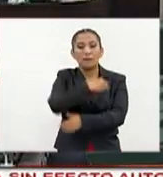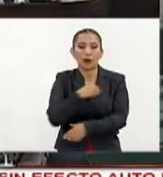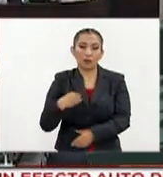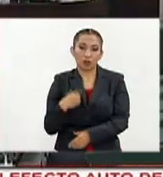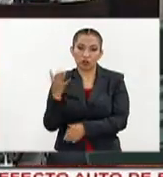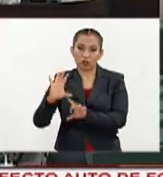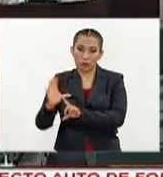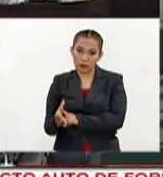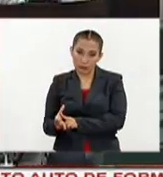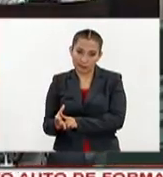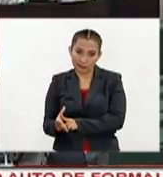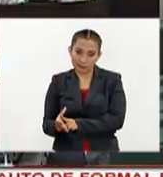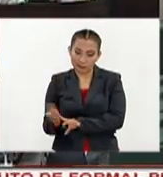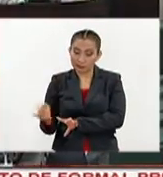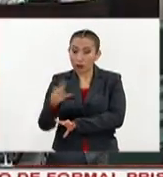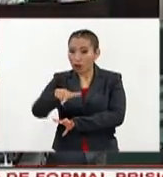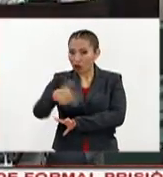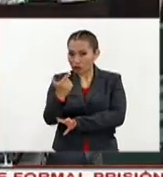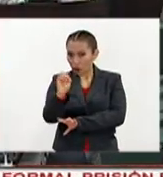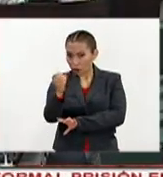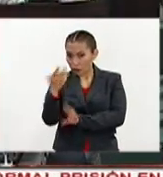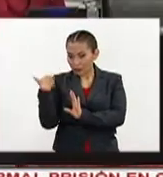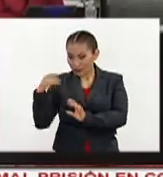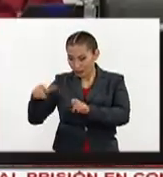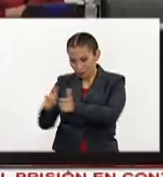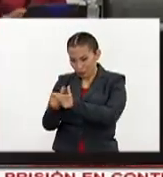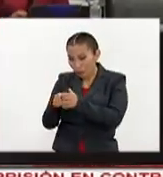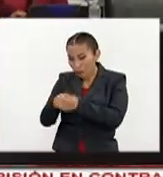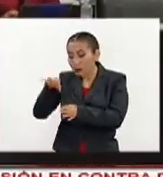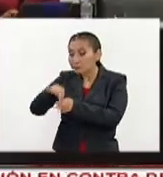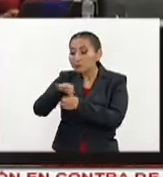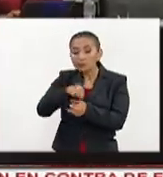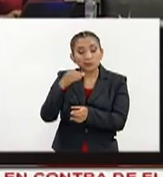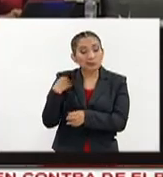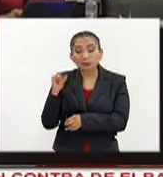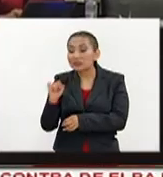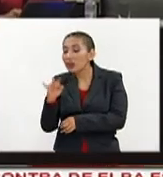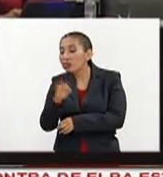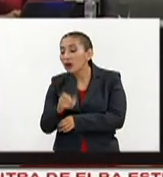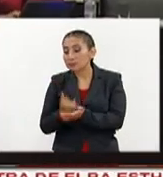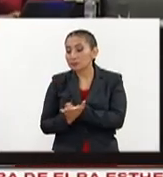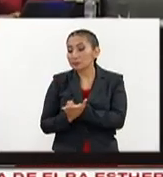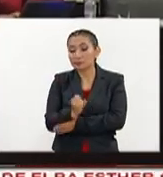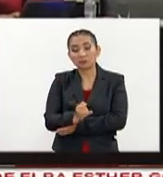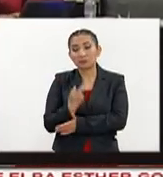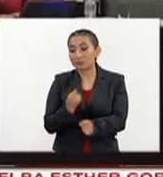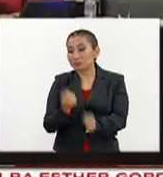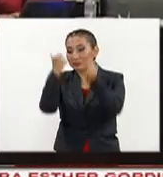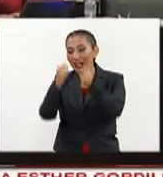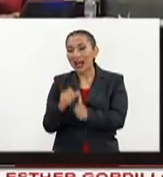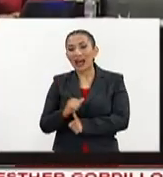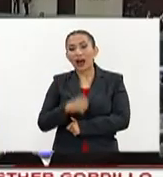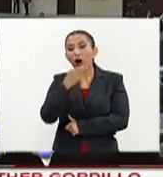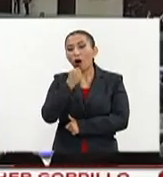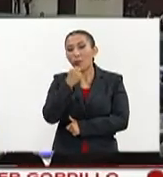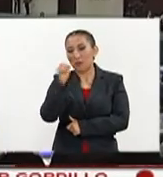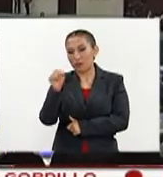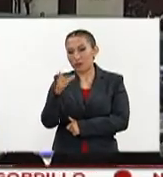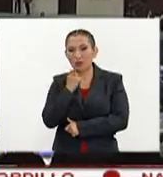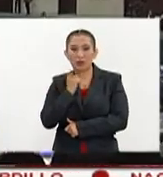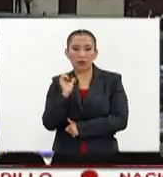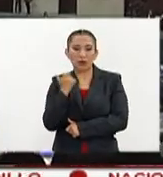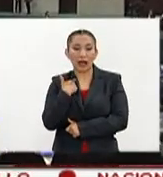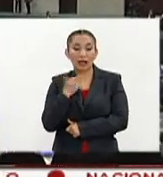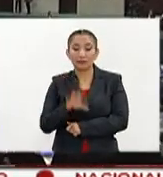integrantes de una comisión. El pasado 12 de octubre, la sección instructora votó los dictámenes que decidían el desafuero de Abdalá y Silva.